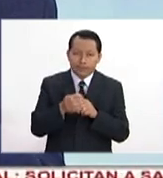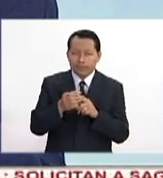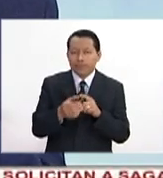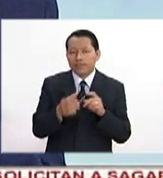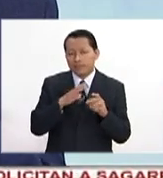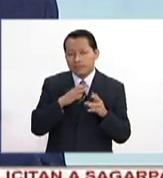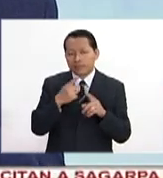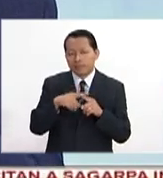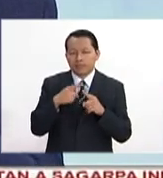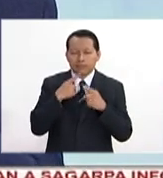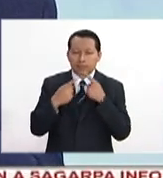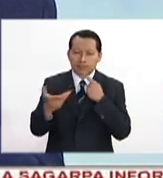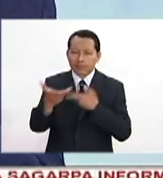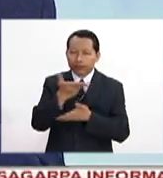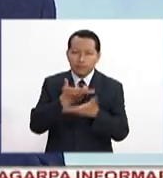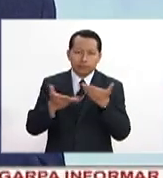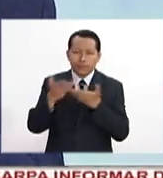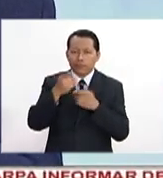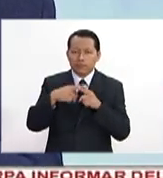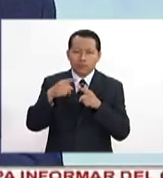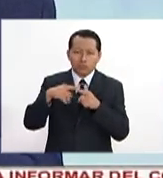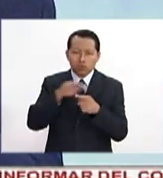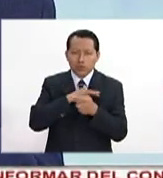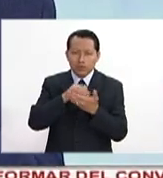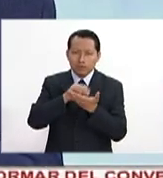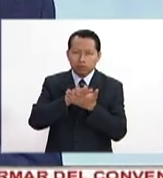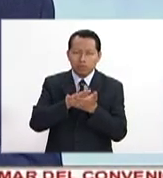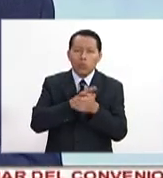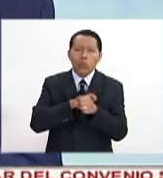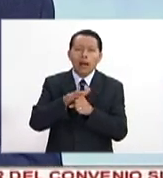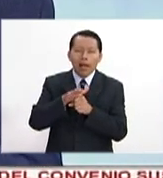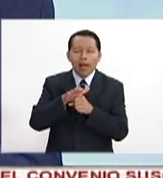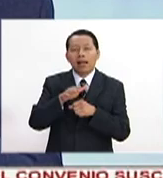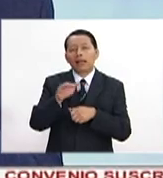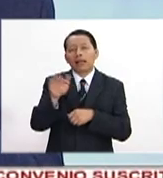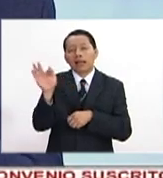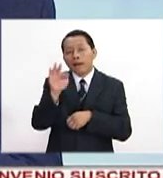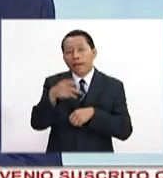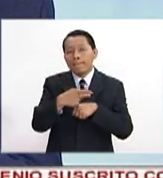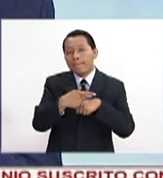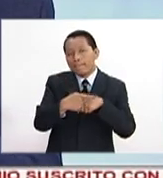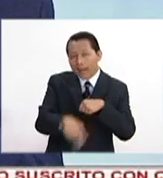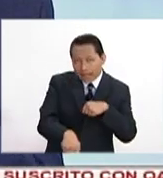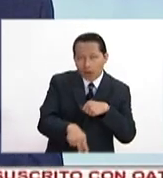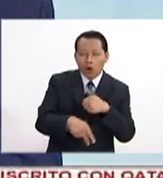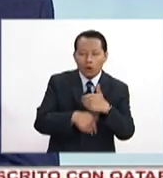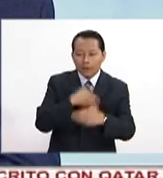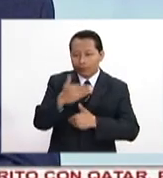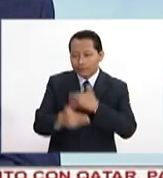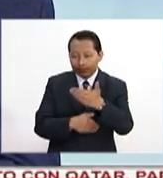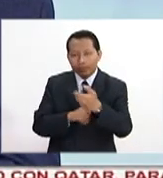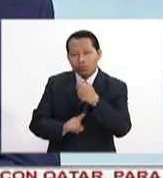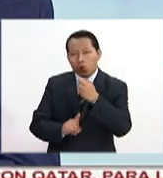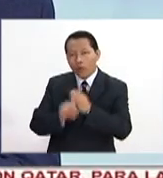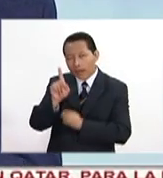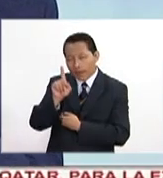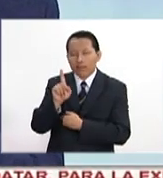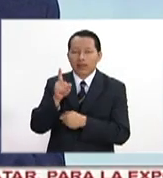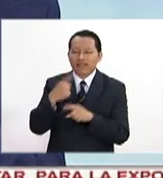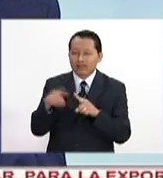planteado una definición concreta de cuál es el peligro y en consecuencia qué es lo que tendríamos que